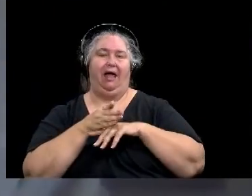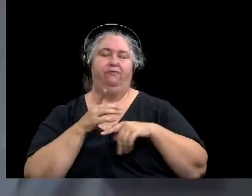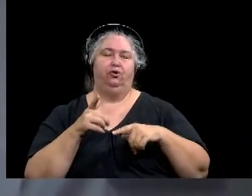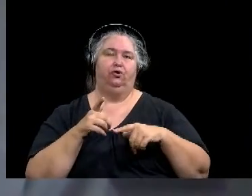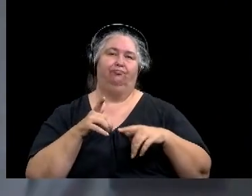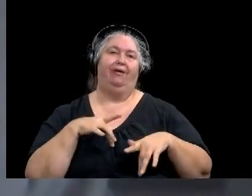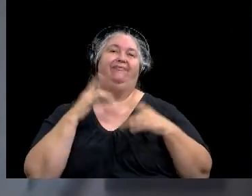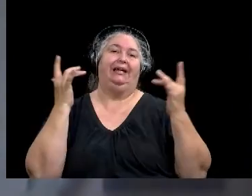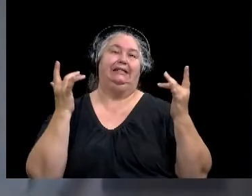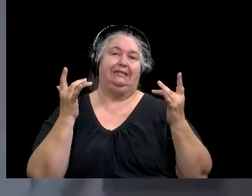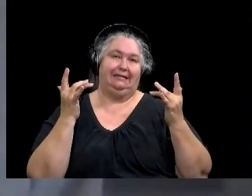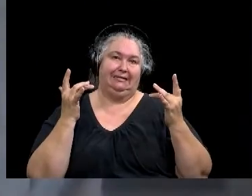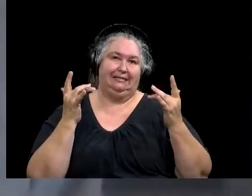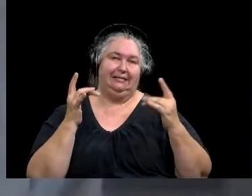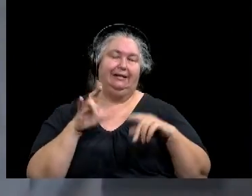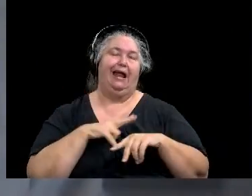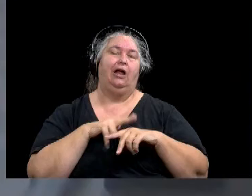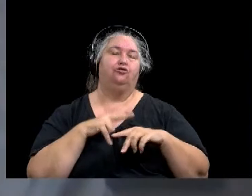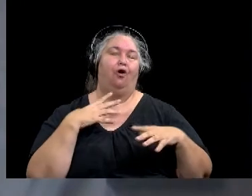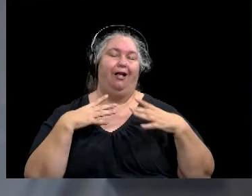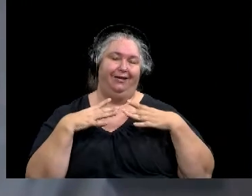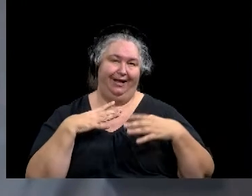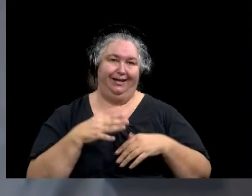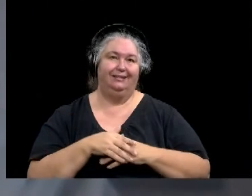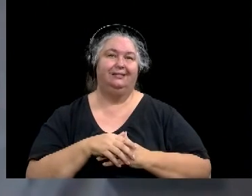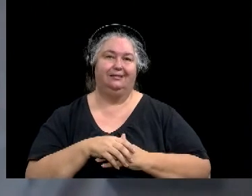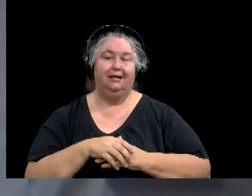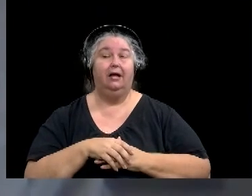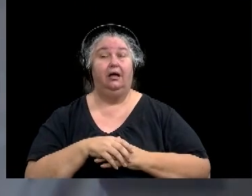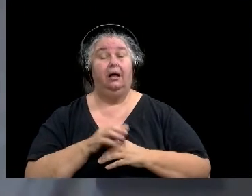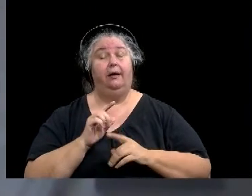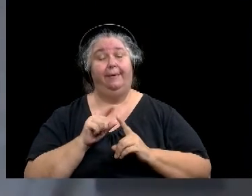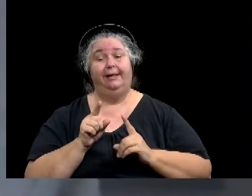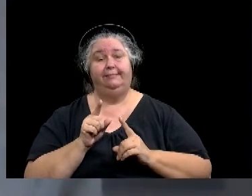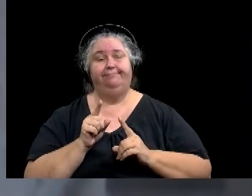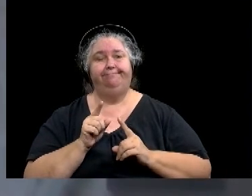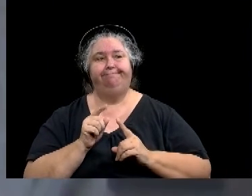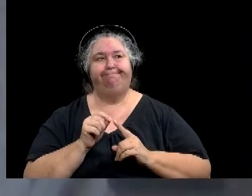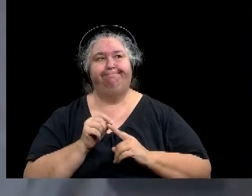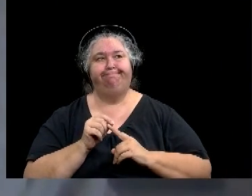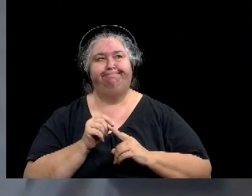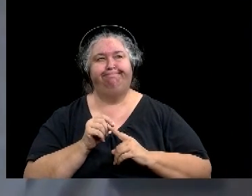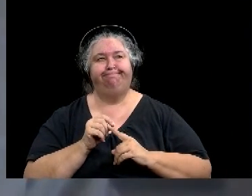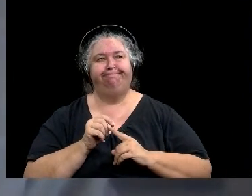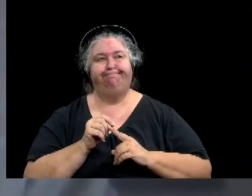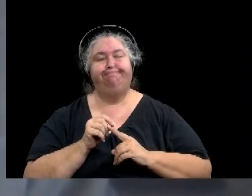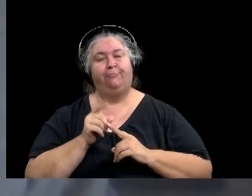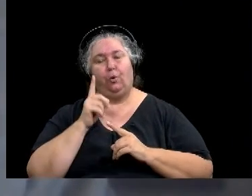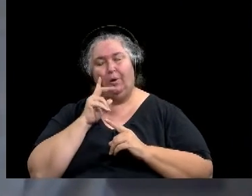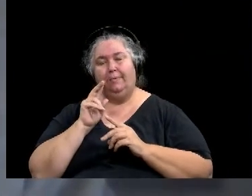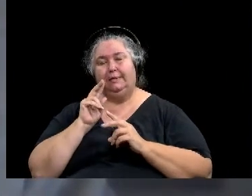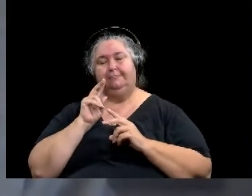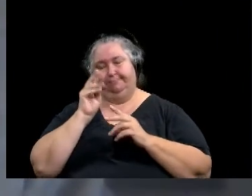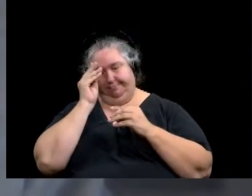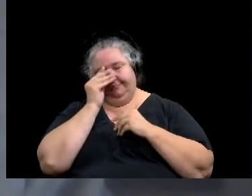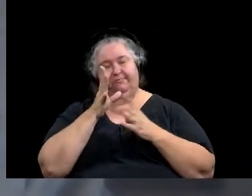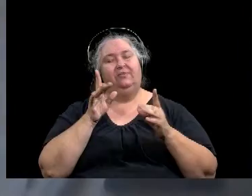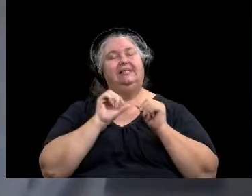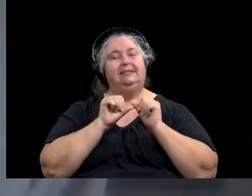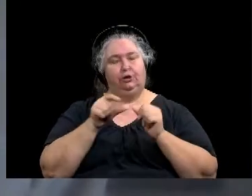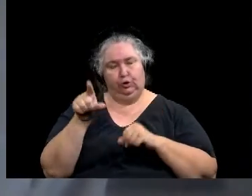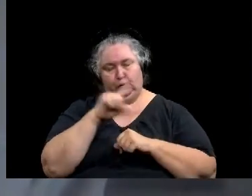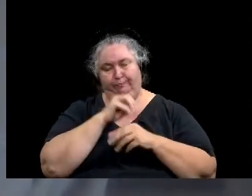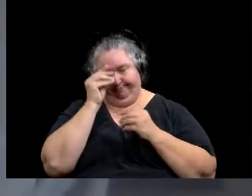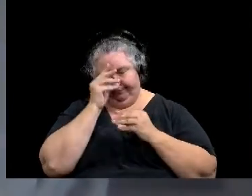eventos de d el día de fiestas nacionales así es que vamos a